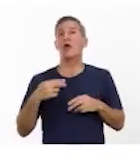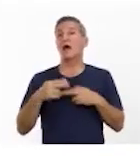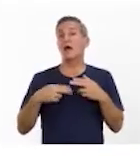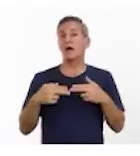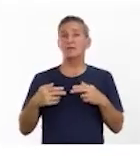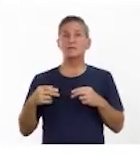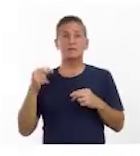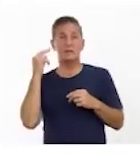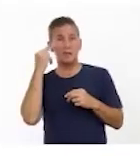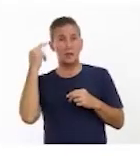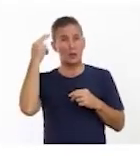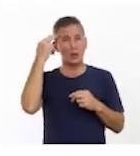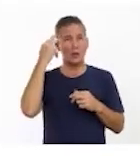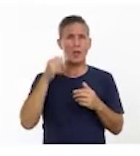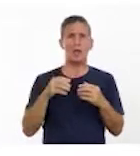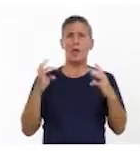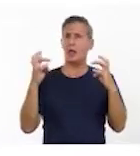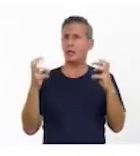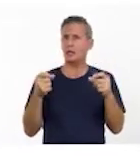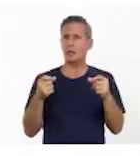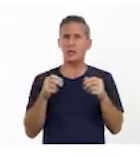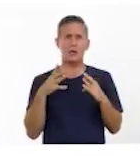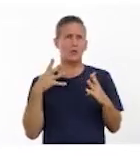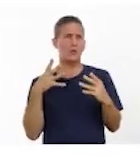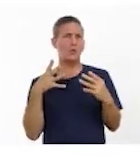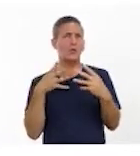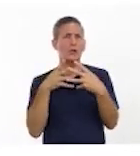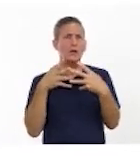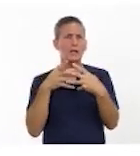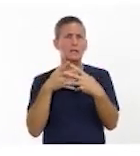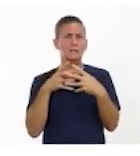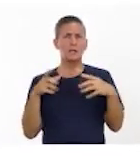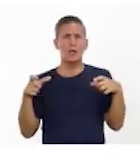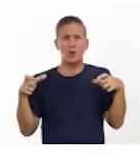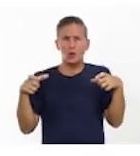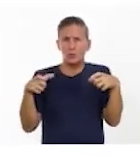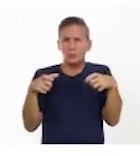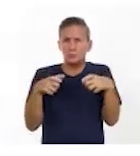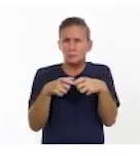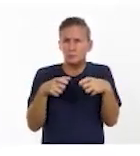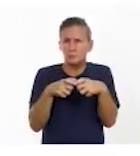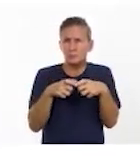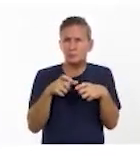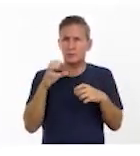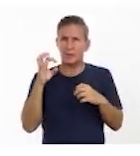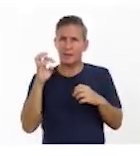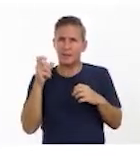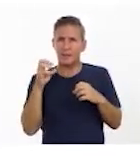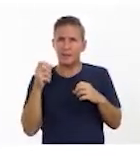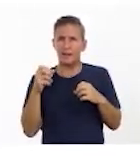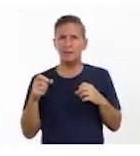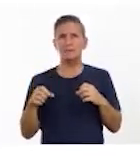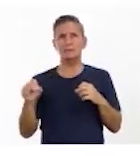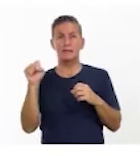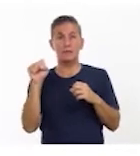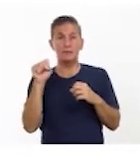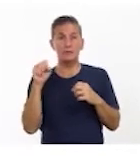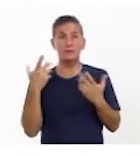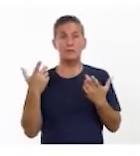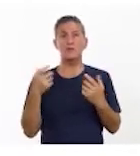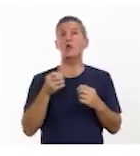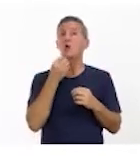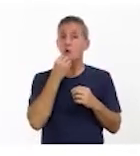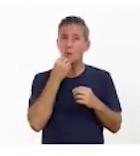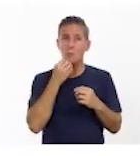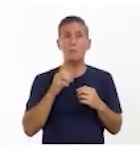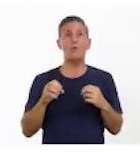la habilidad de resolución de cálculos relacionados con la concentración de la cantidad de sustancia.